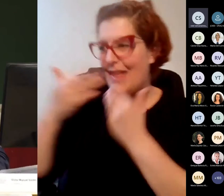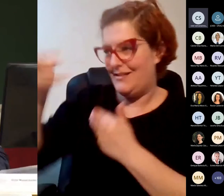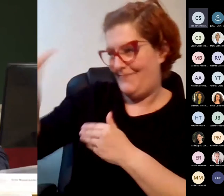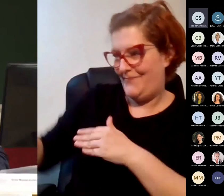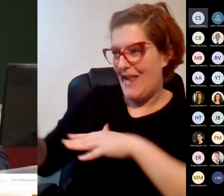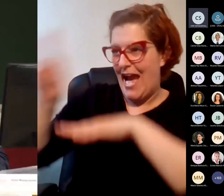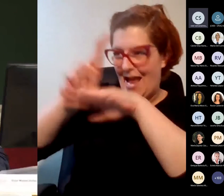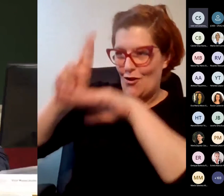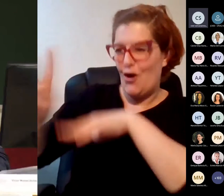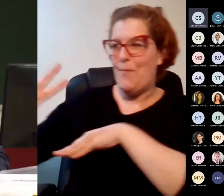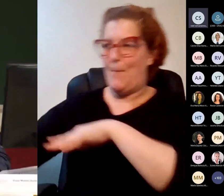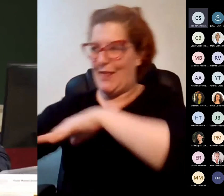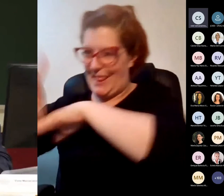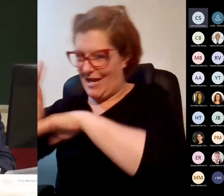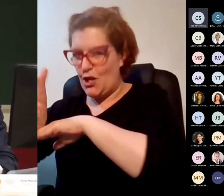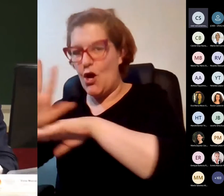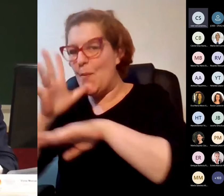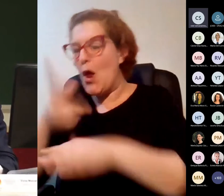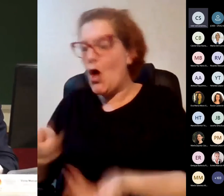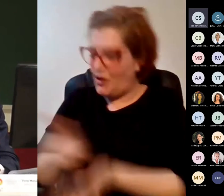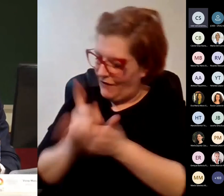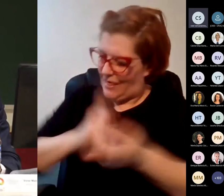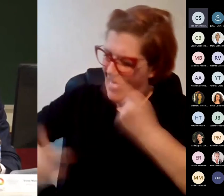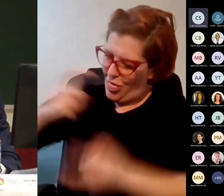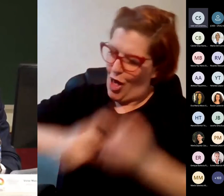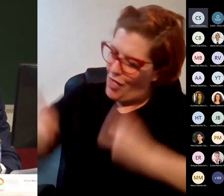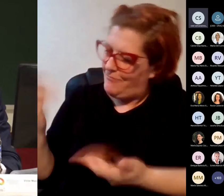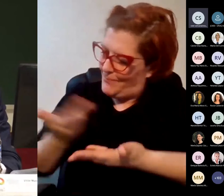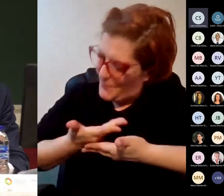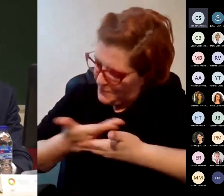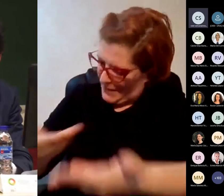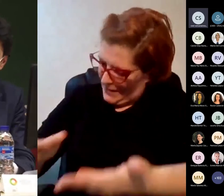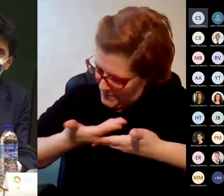otras mismas también la oportunidad estar aquí gracias